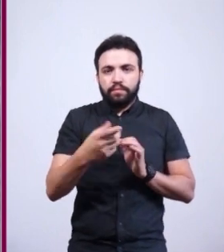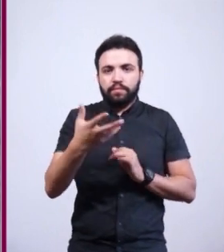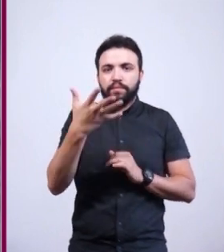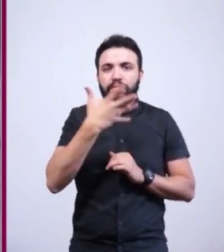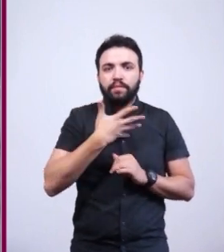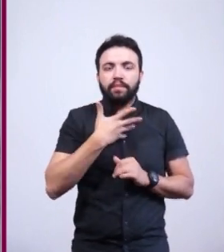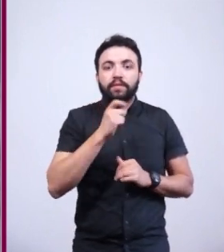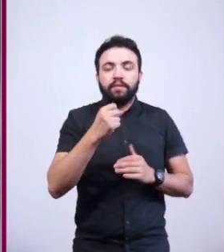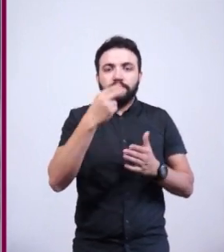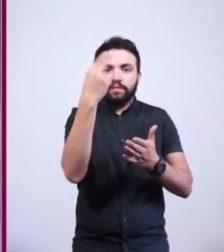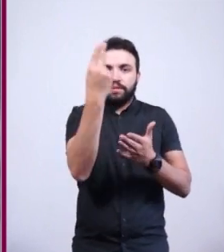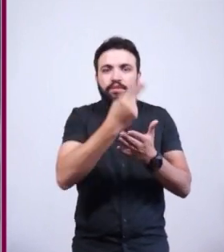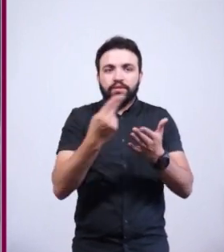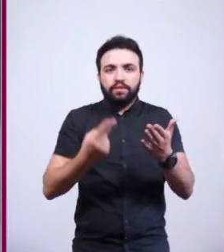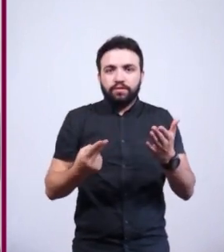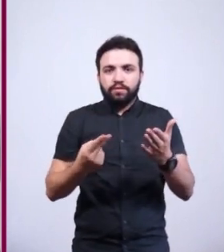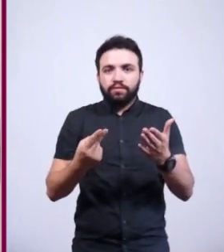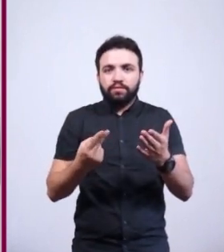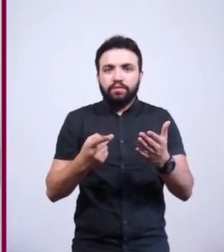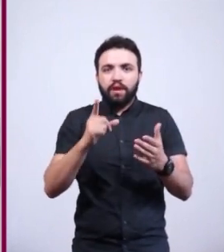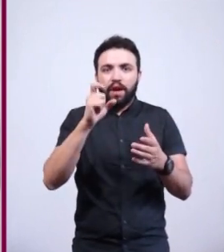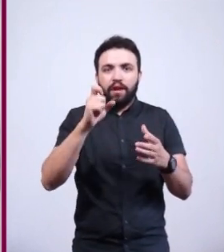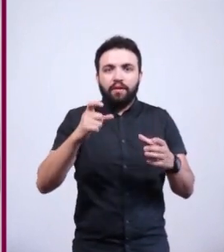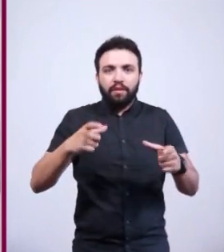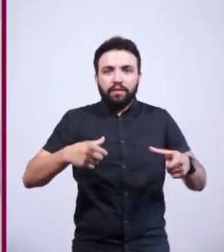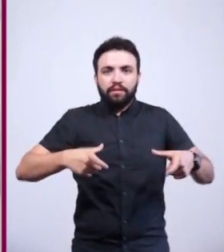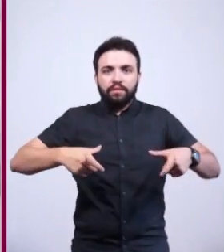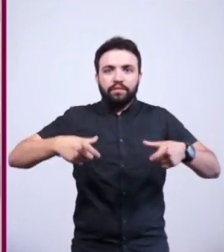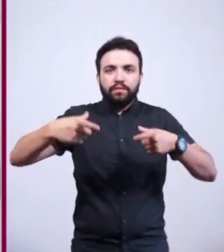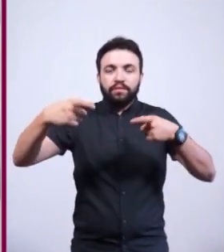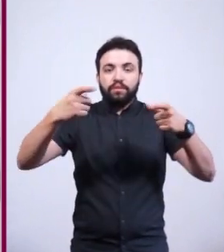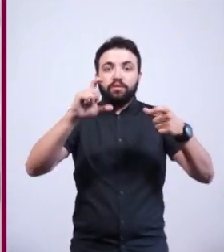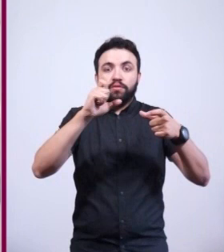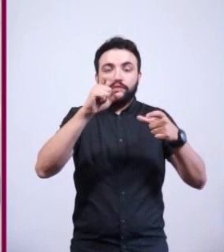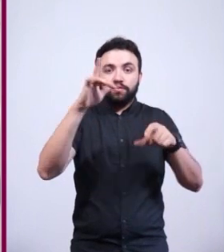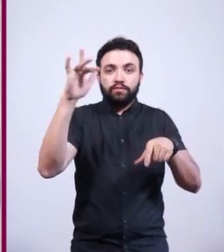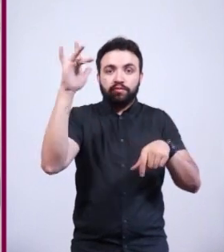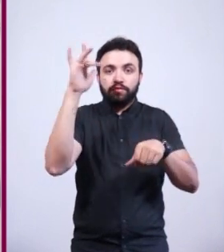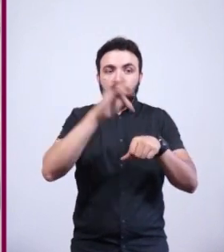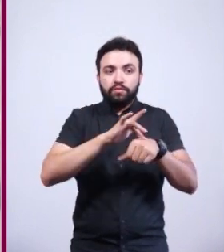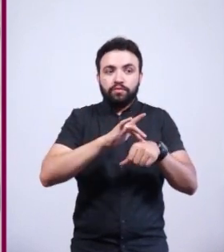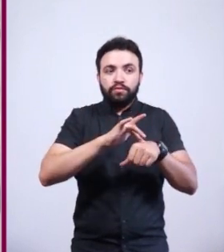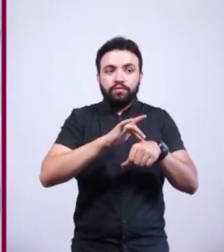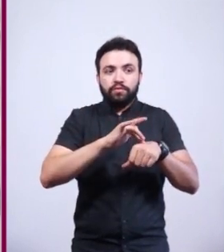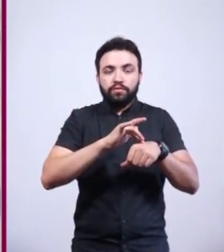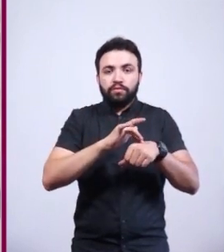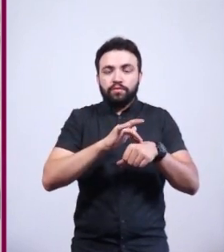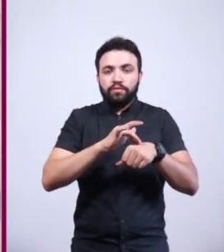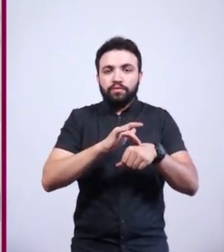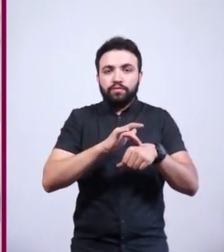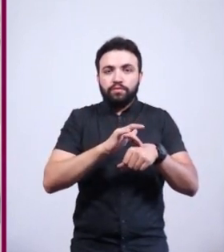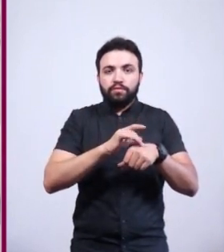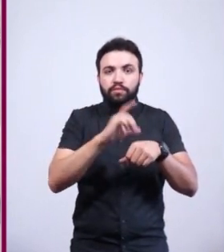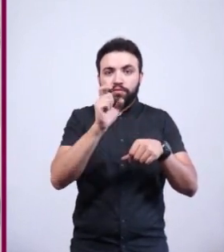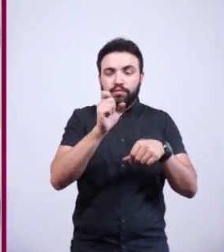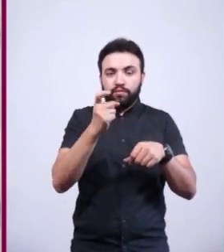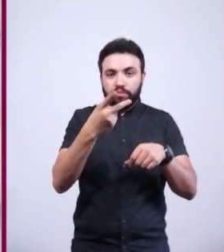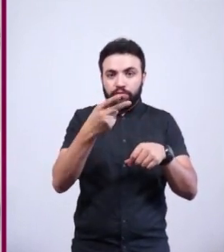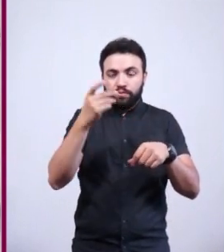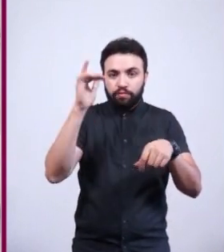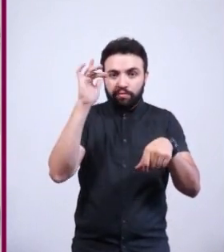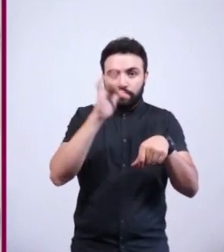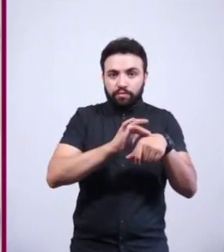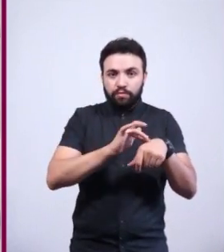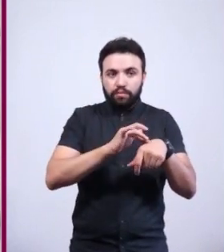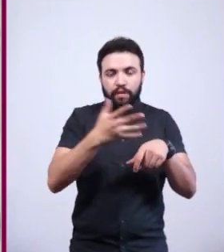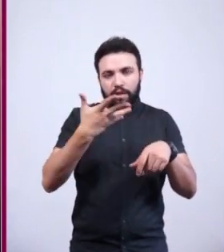unos dibujos flotantes que al tocarlos, sobre cubetas, ¿no?, y hay agua, y al tocarlos